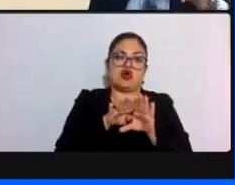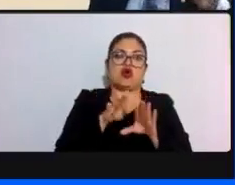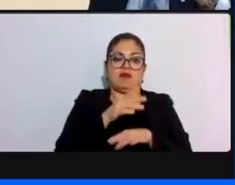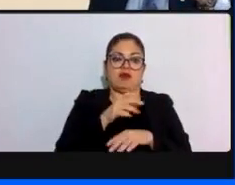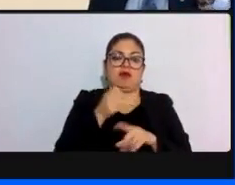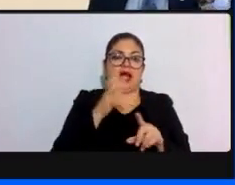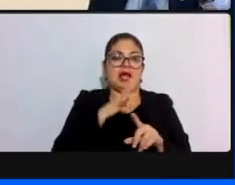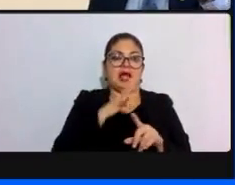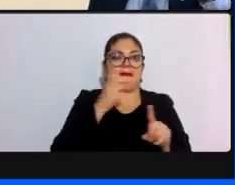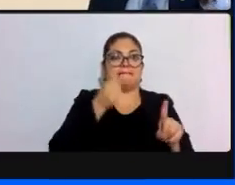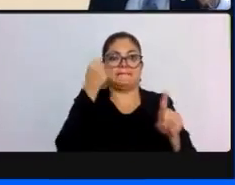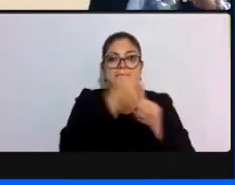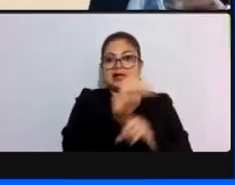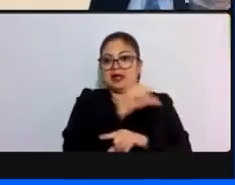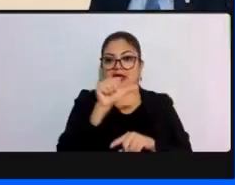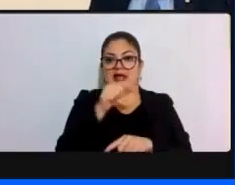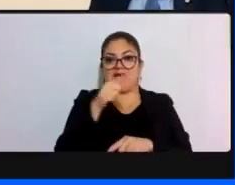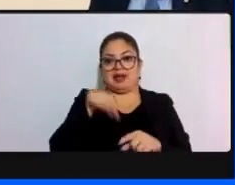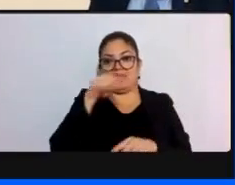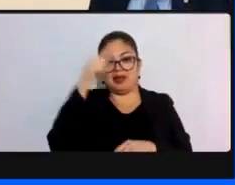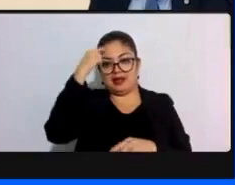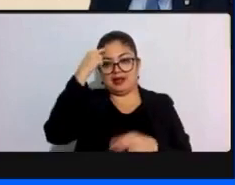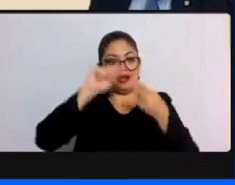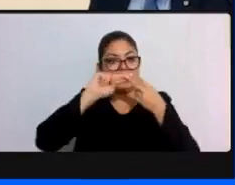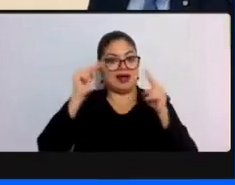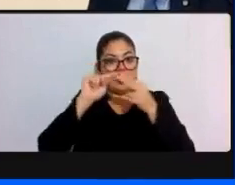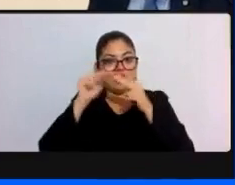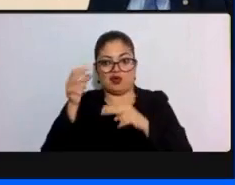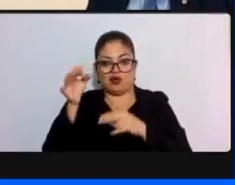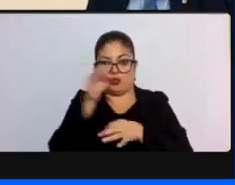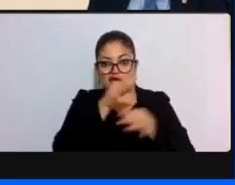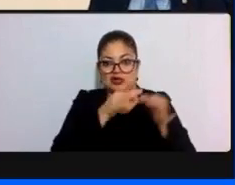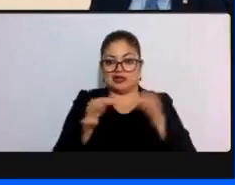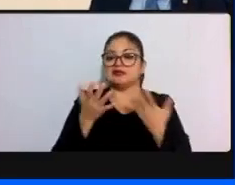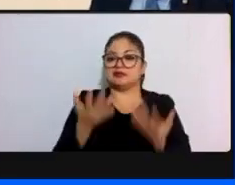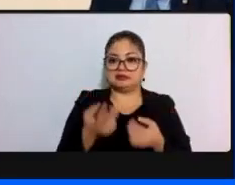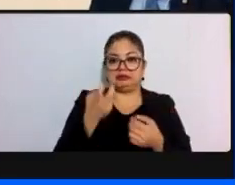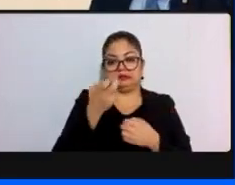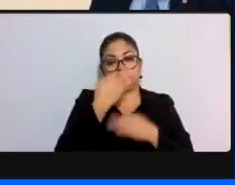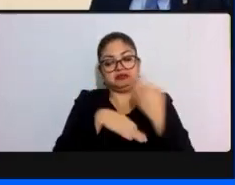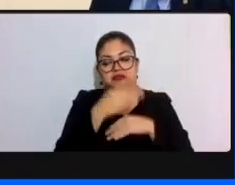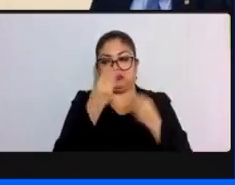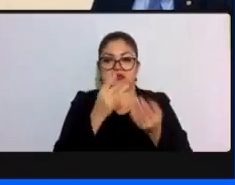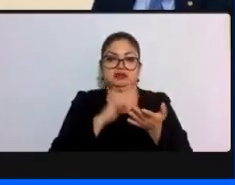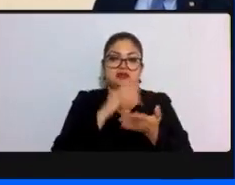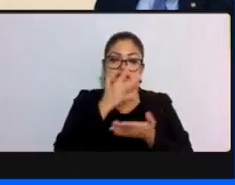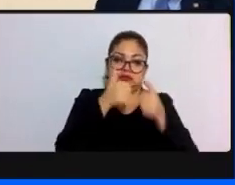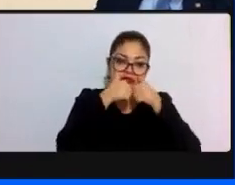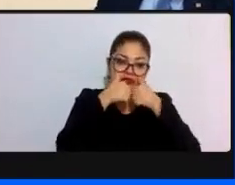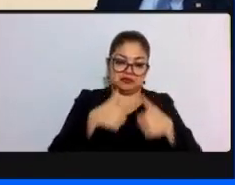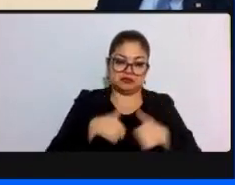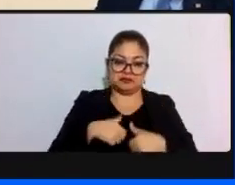sobre las neuronas en nuestro cerebro. Y pues por mi parte es todo. Muchísimas gracias por su atención.